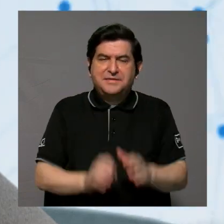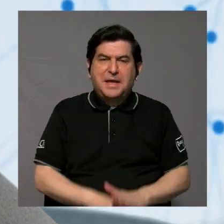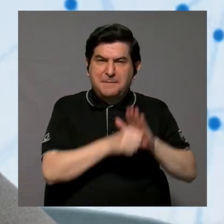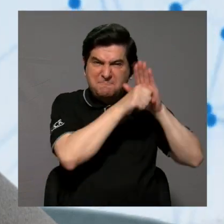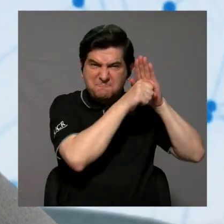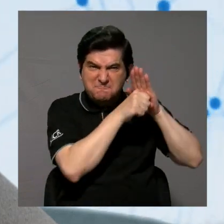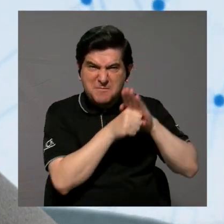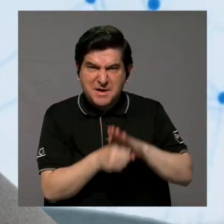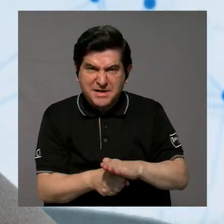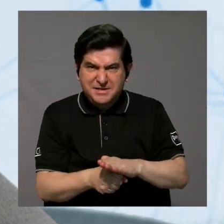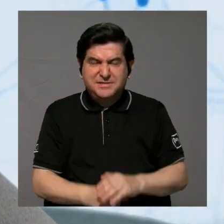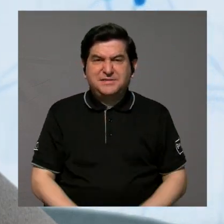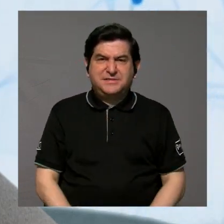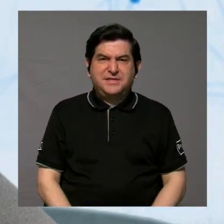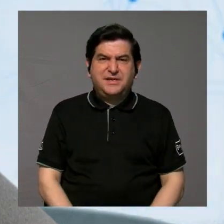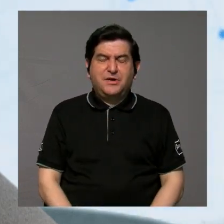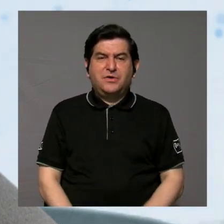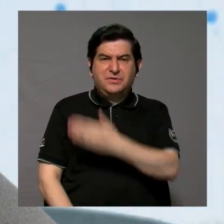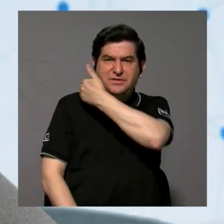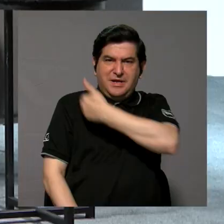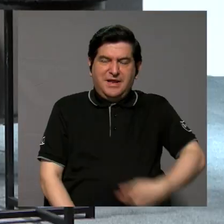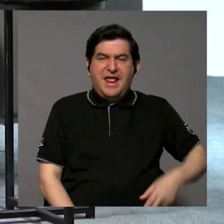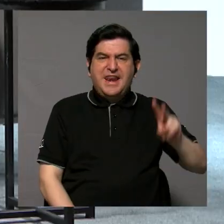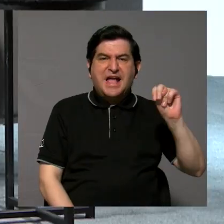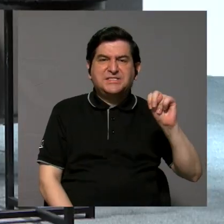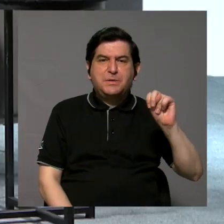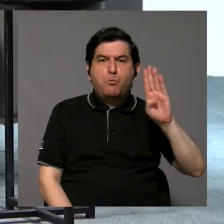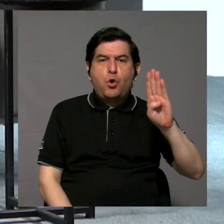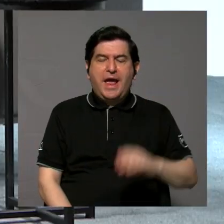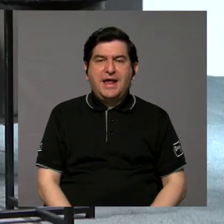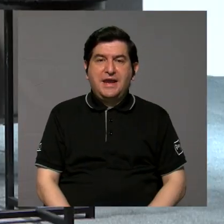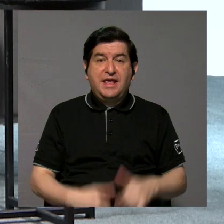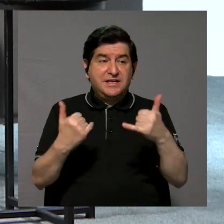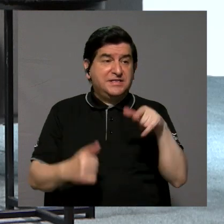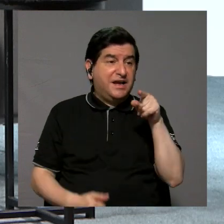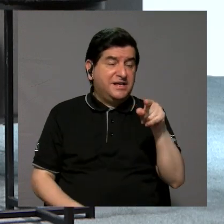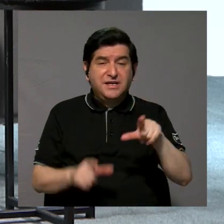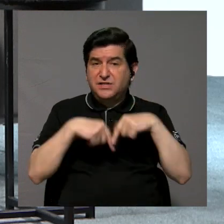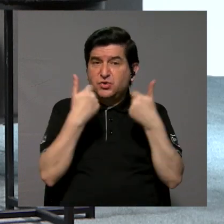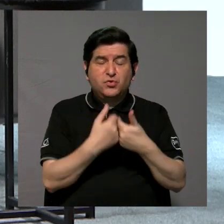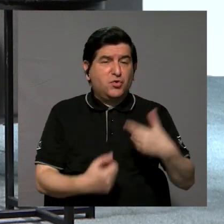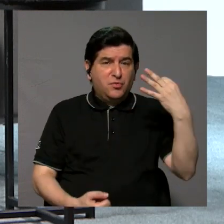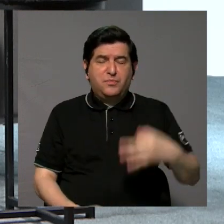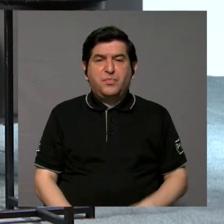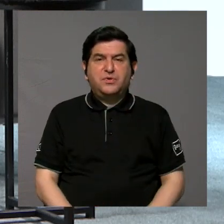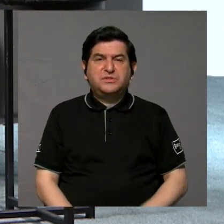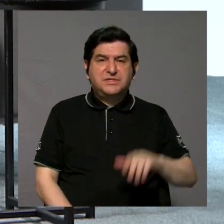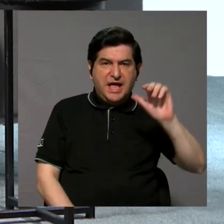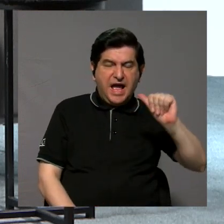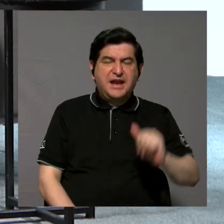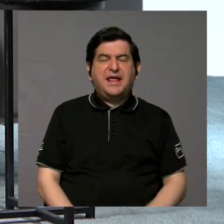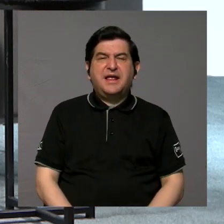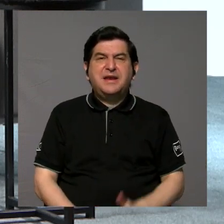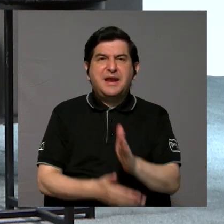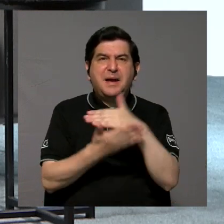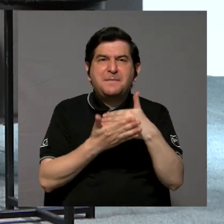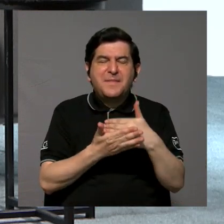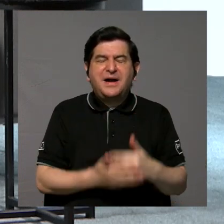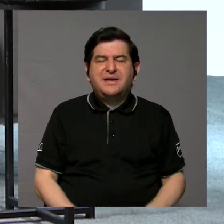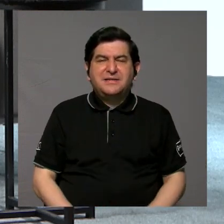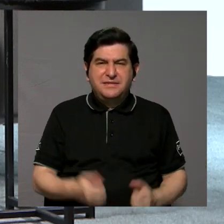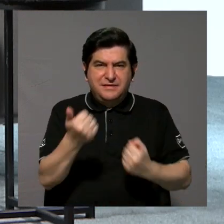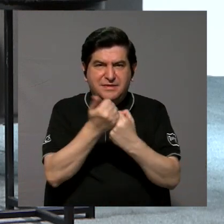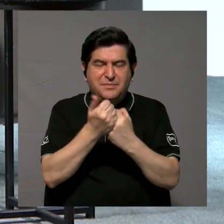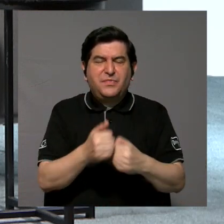presiones del presidente Bukele, ¿verdad? Que han perdido su solidez. Arena, porque era como brazo instrumental de una élite económica que